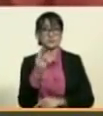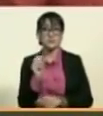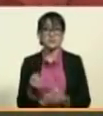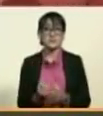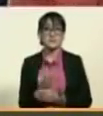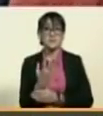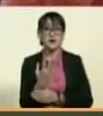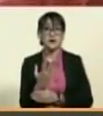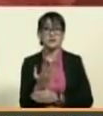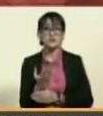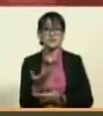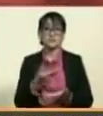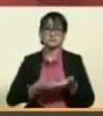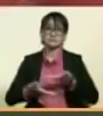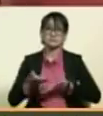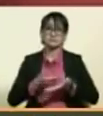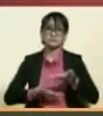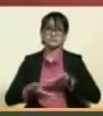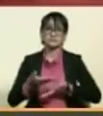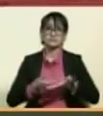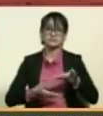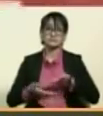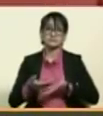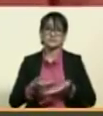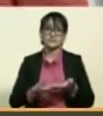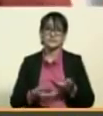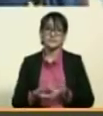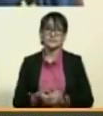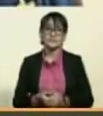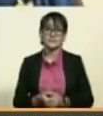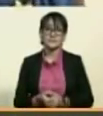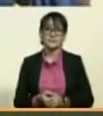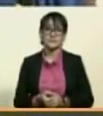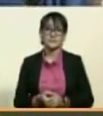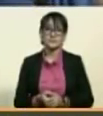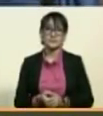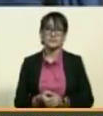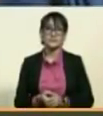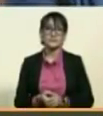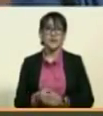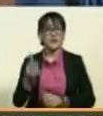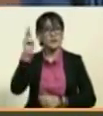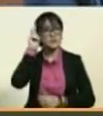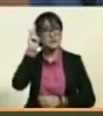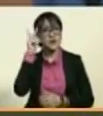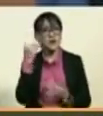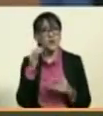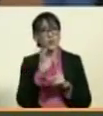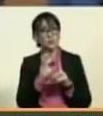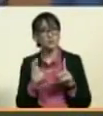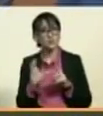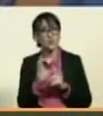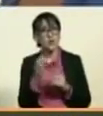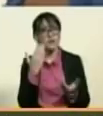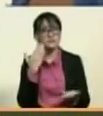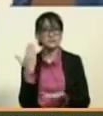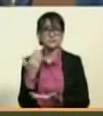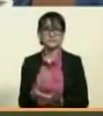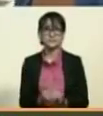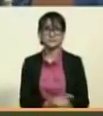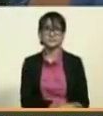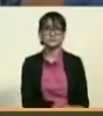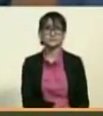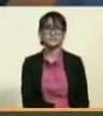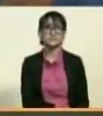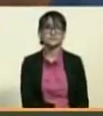mayo comparte con esta representación indígena de la entidad el ritual